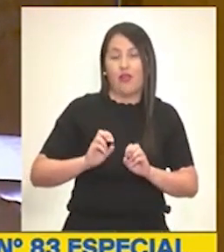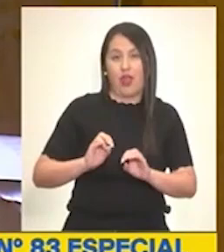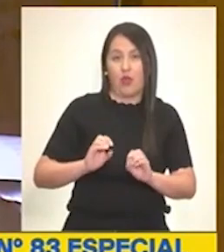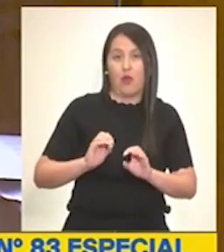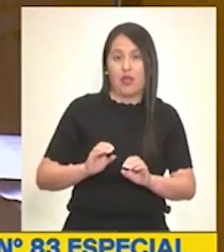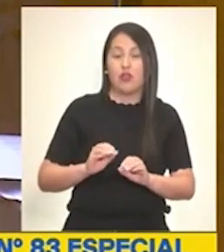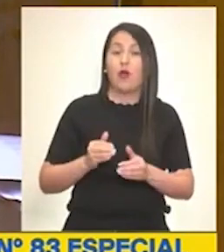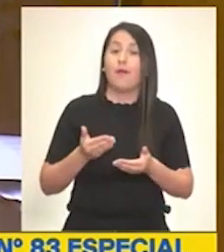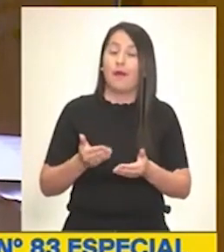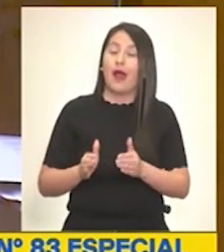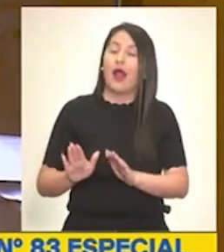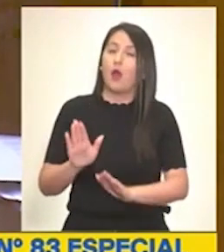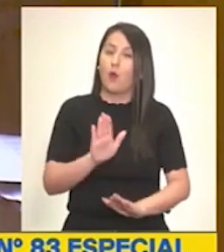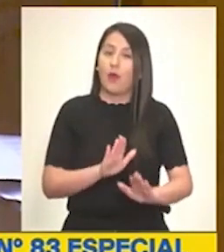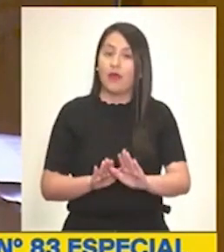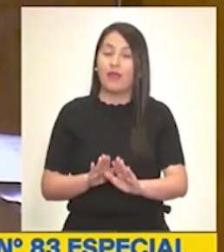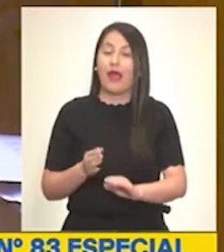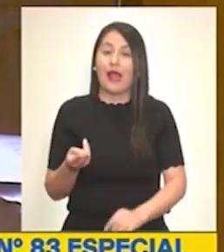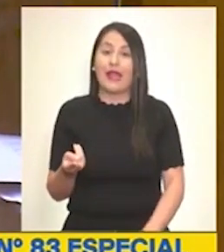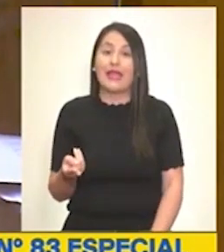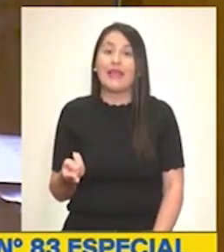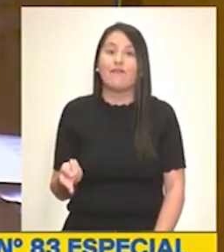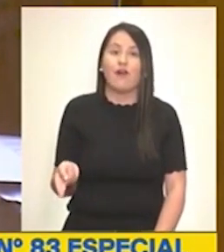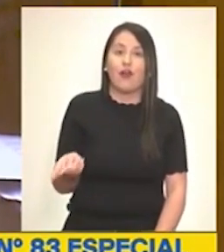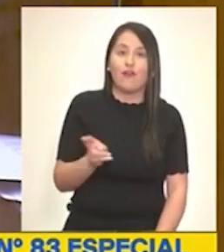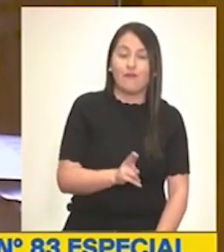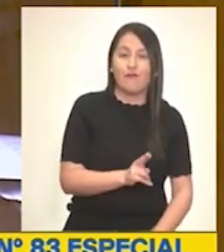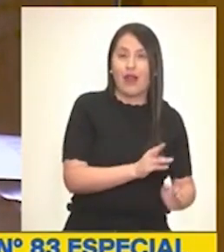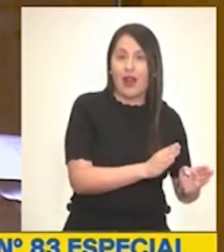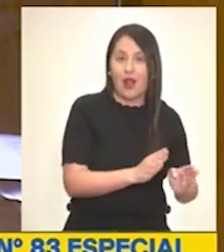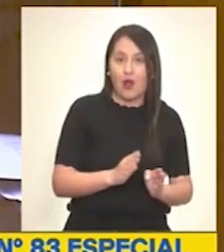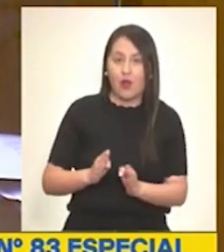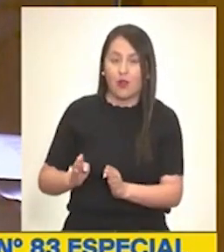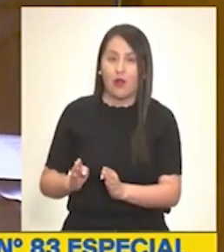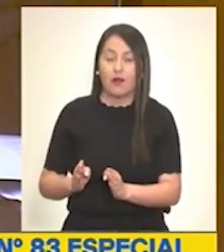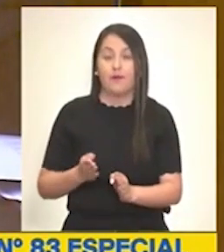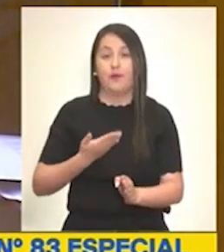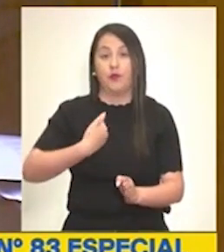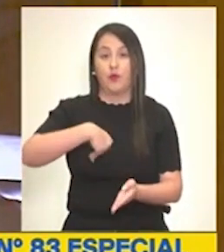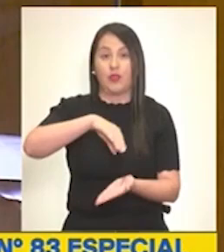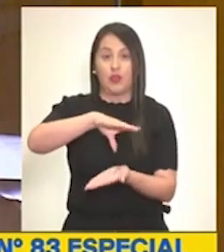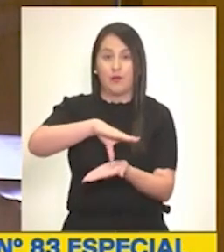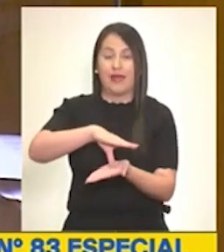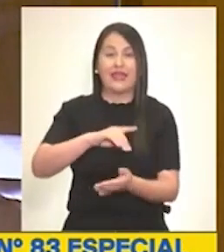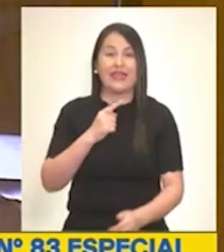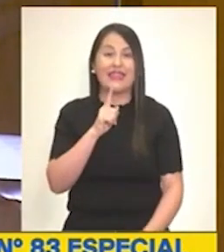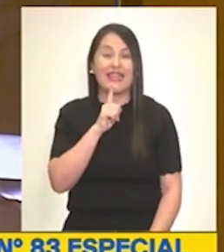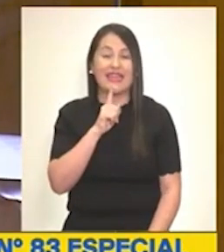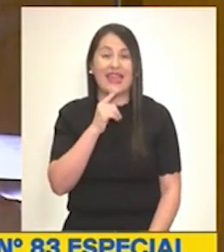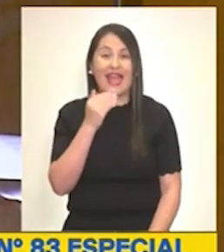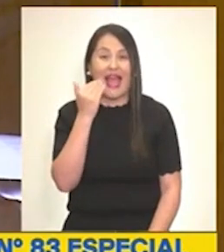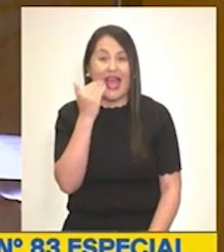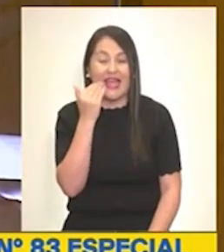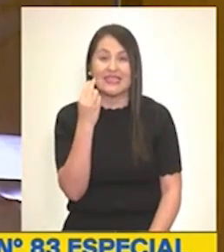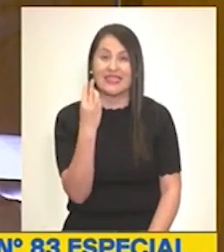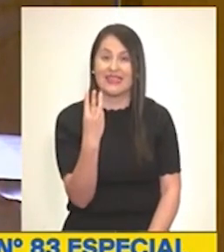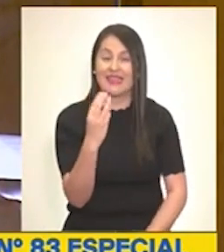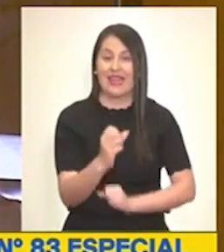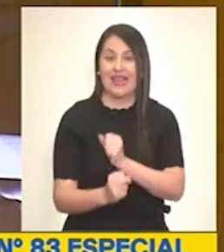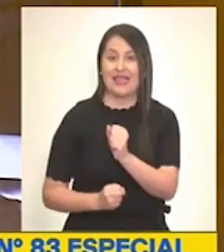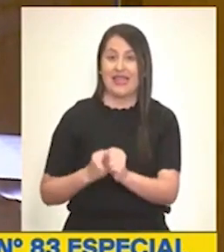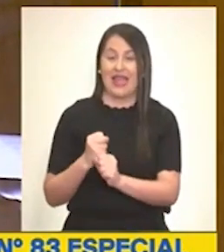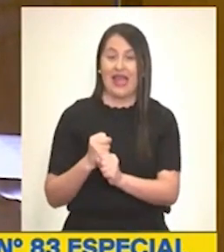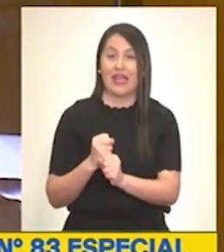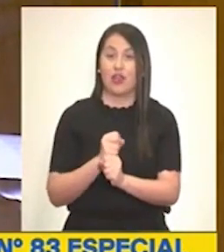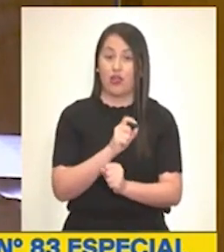y volverlo esta situación a un grado mínimo de normalidad nuestro país prácticamente tiene casi tres años de una carga bastante grande en